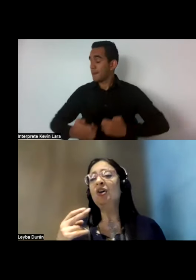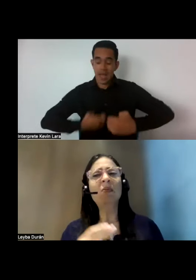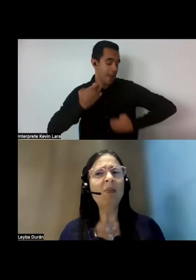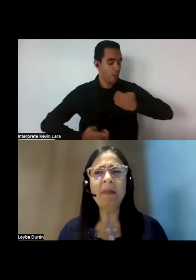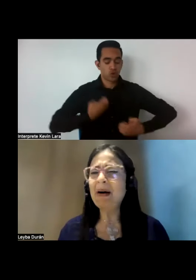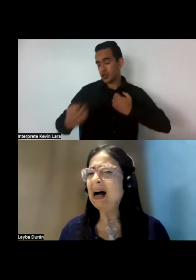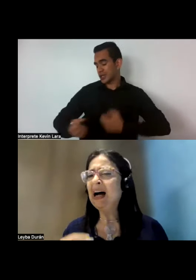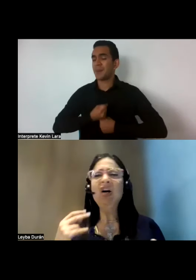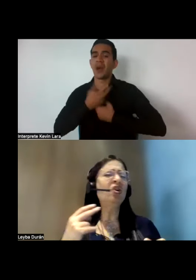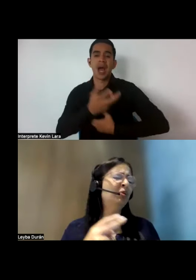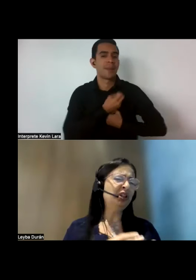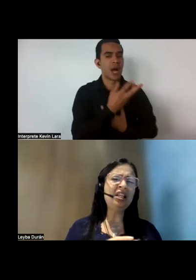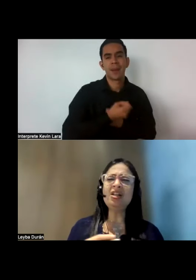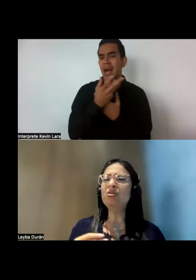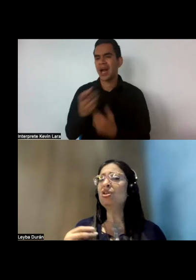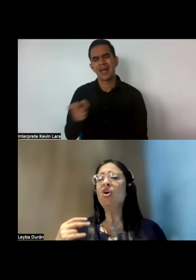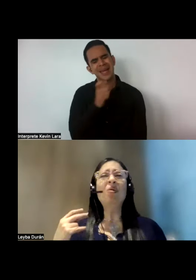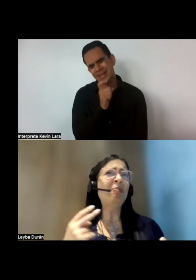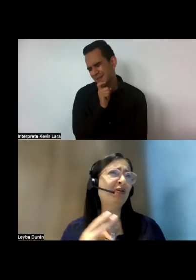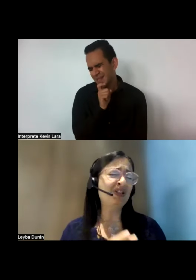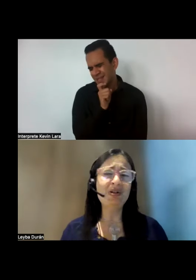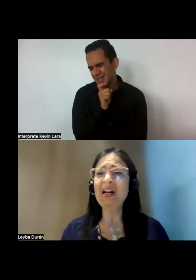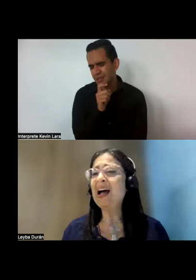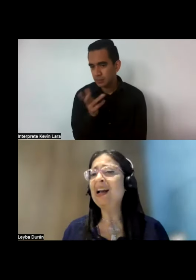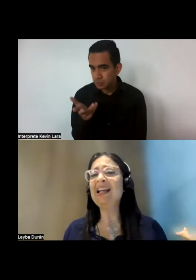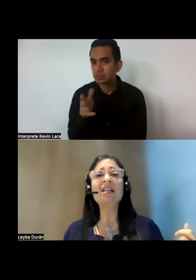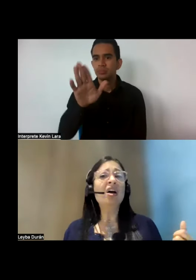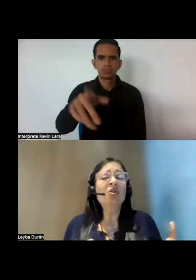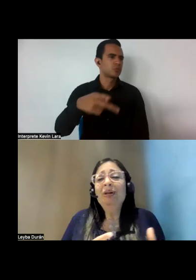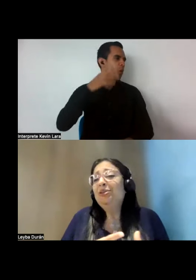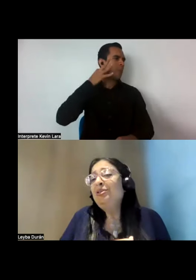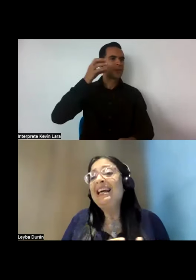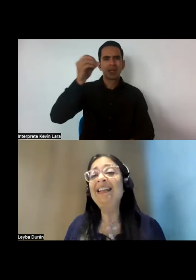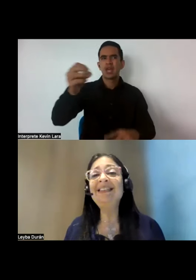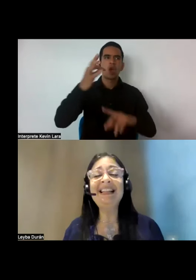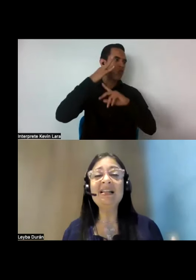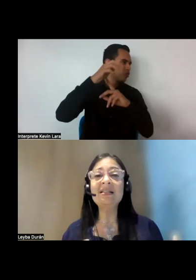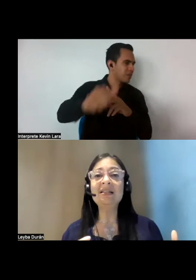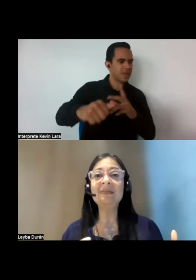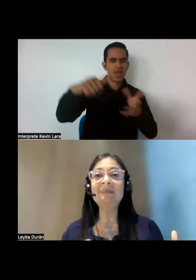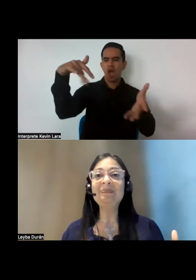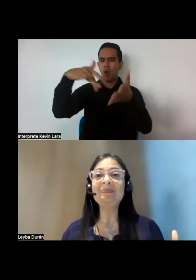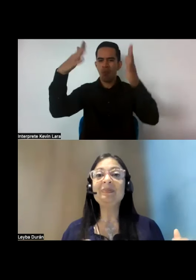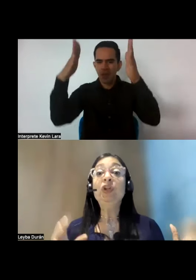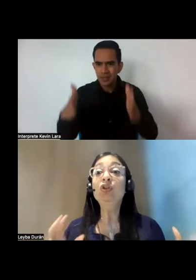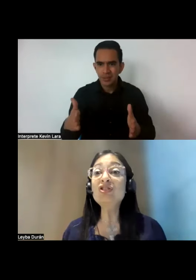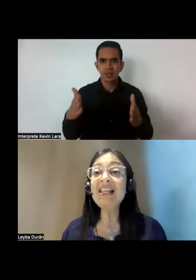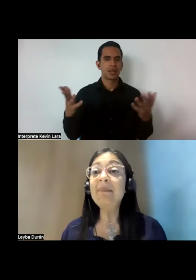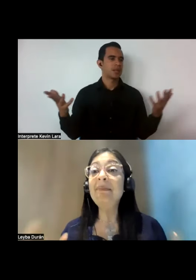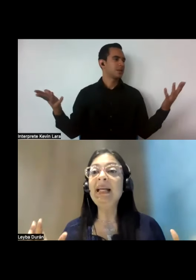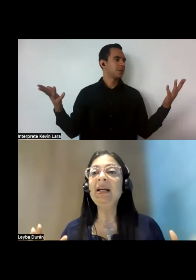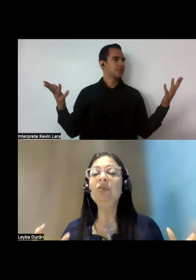mamá, como papá, como tíos, como profesionales, como estudiantes,